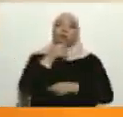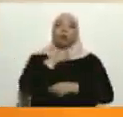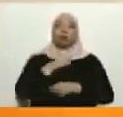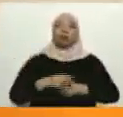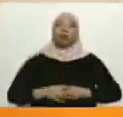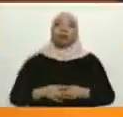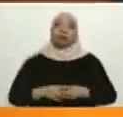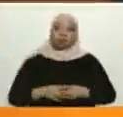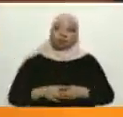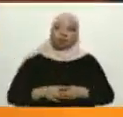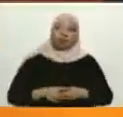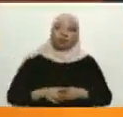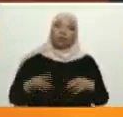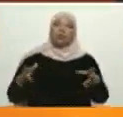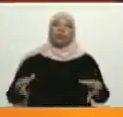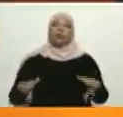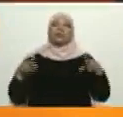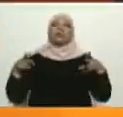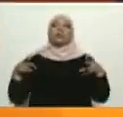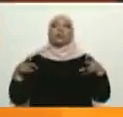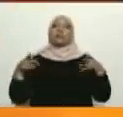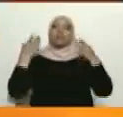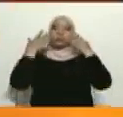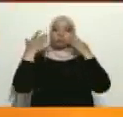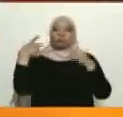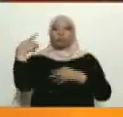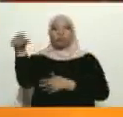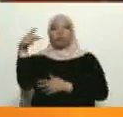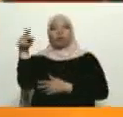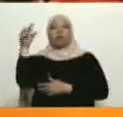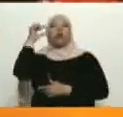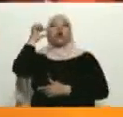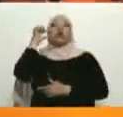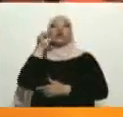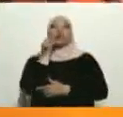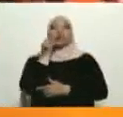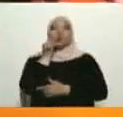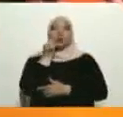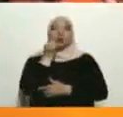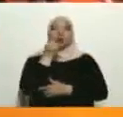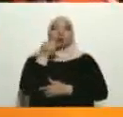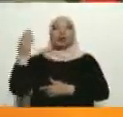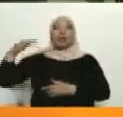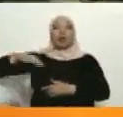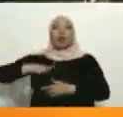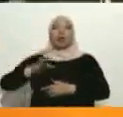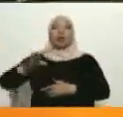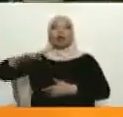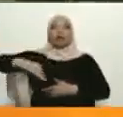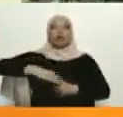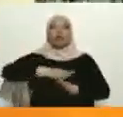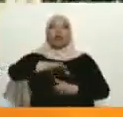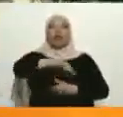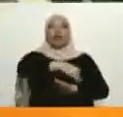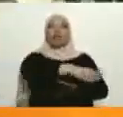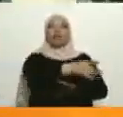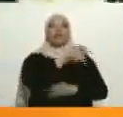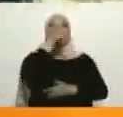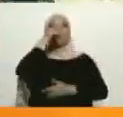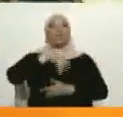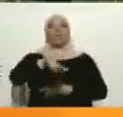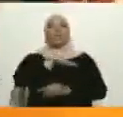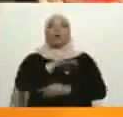La carroza ganadora de la parroquia sucre La culebra y el colibrí y nuestro pueblo de sucre con